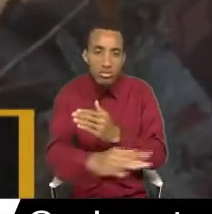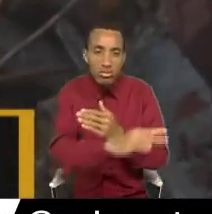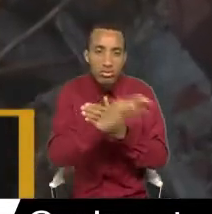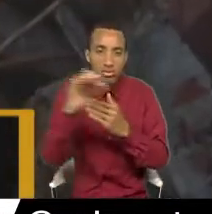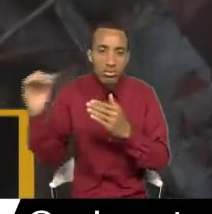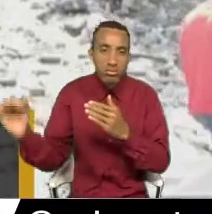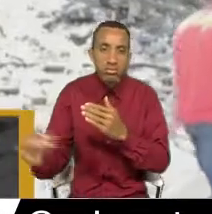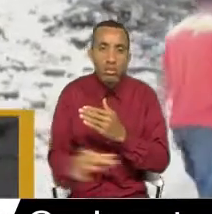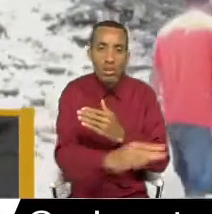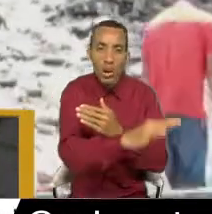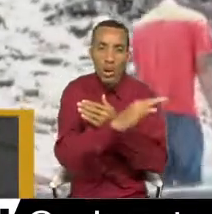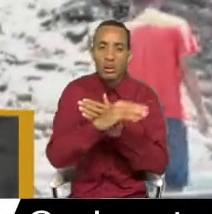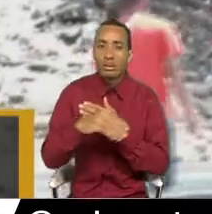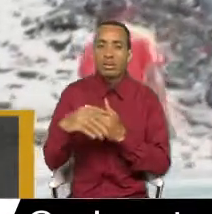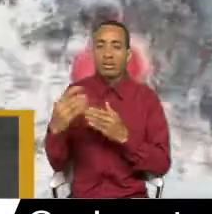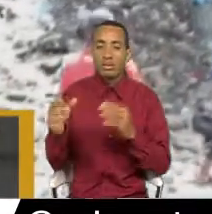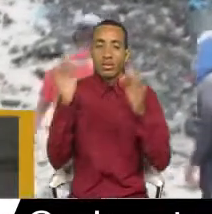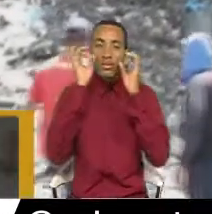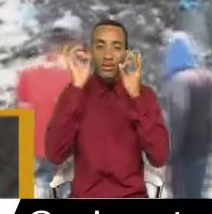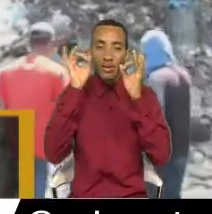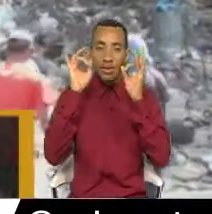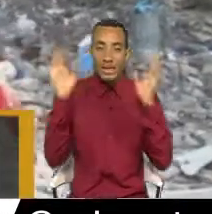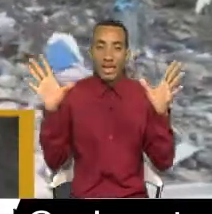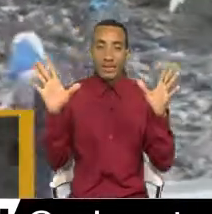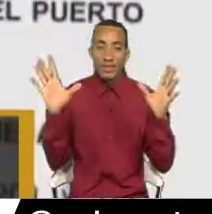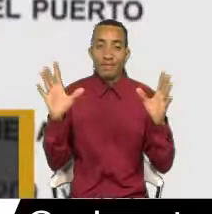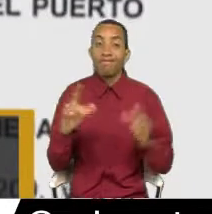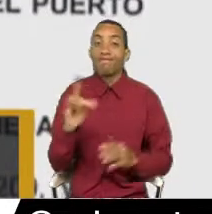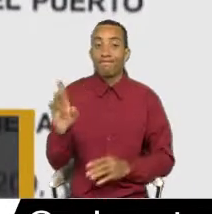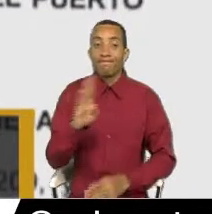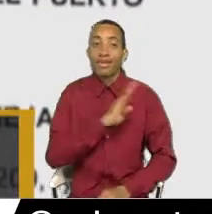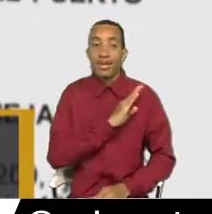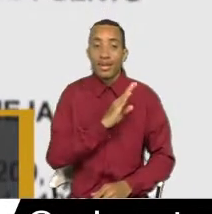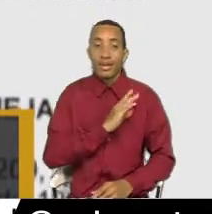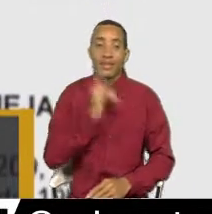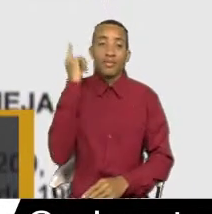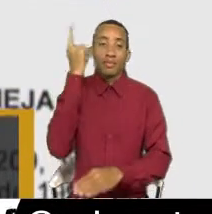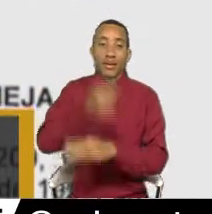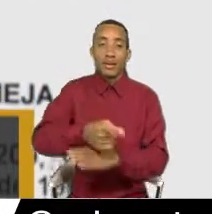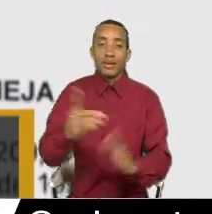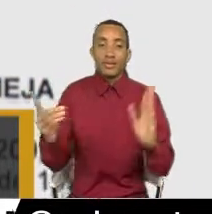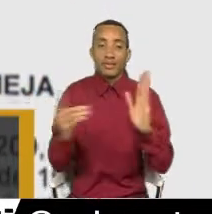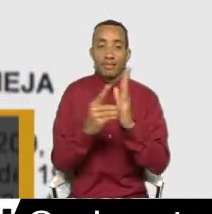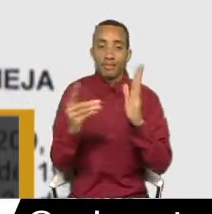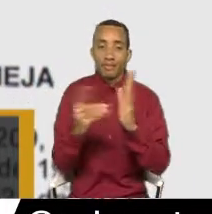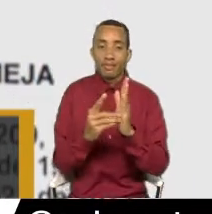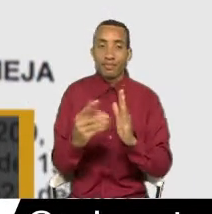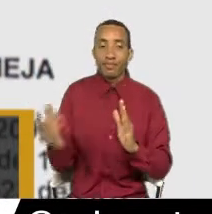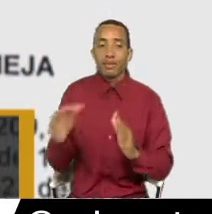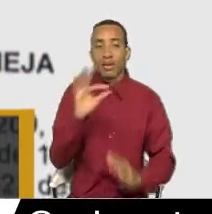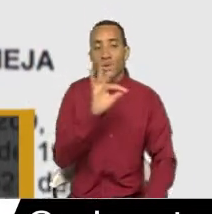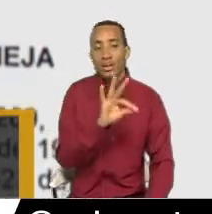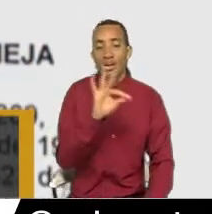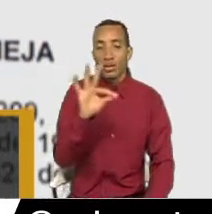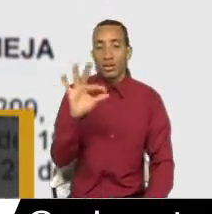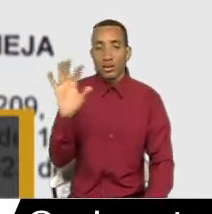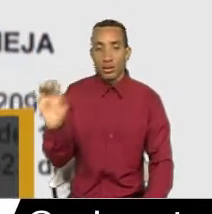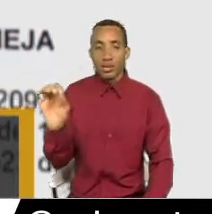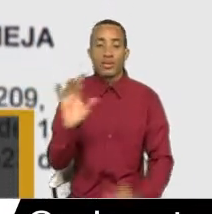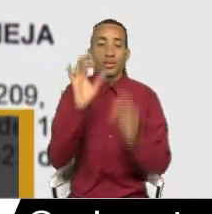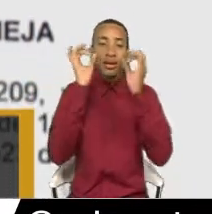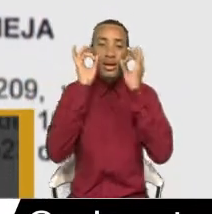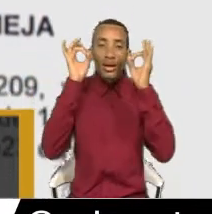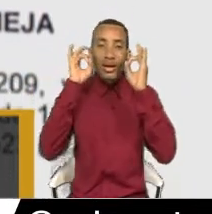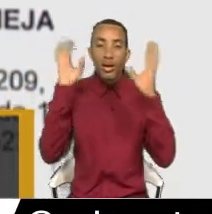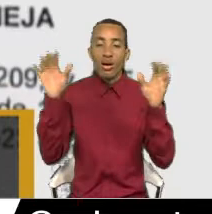desembocadura del Caño Cardales hasta el muelle colapsado, la alcaldía expidió en las últimas horas el decreto 330 que declara la calamidad